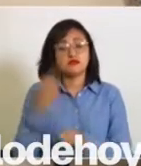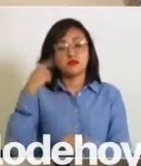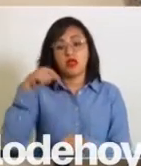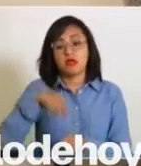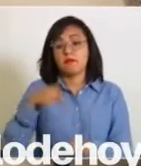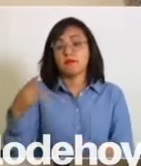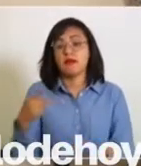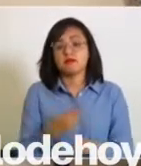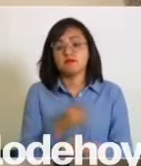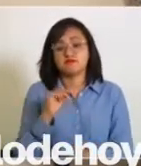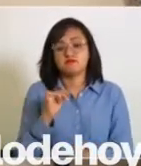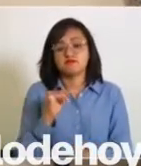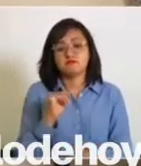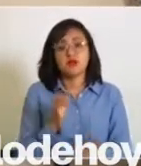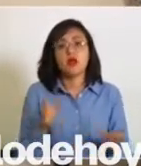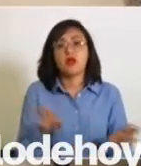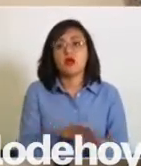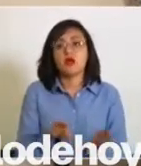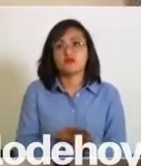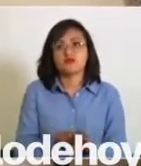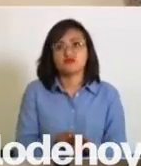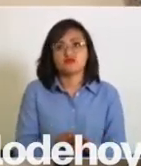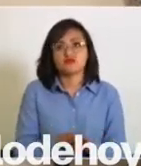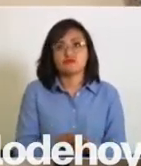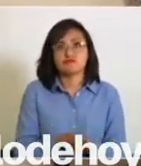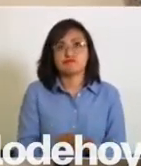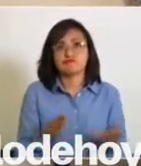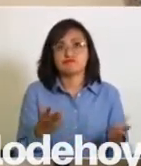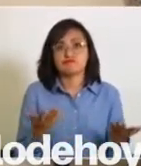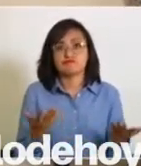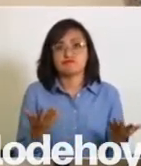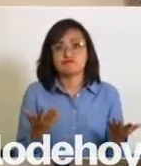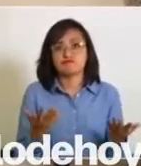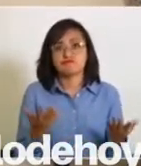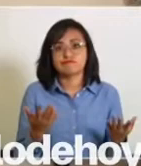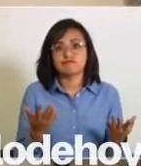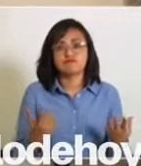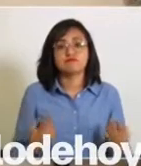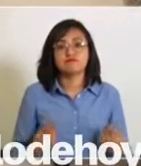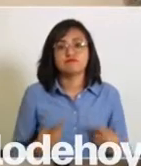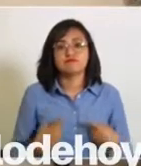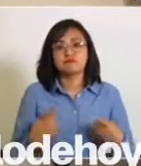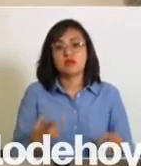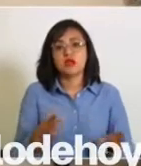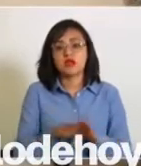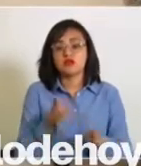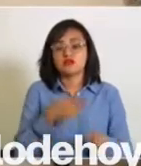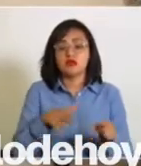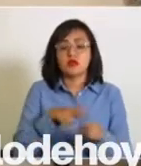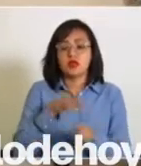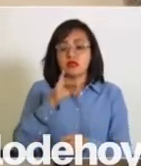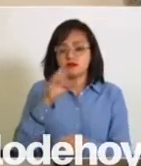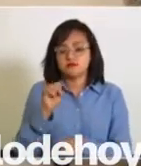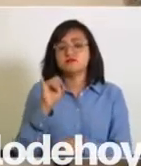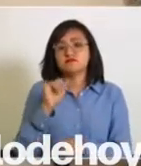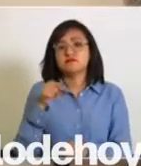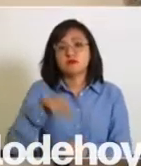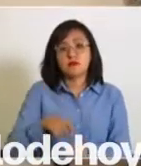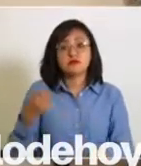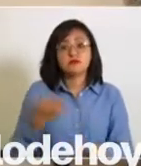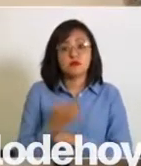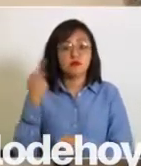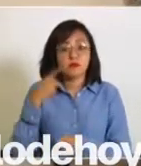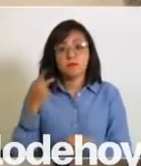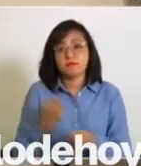puebla más allá de que estén se hayan dado en un hospital del instituto mexicano del